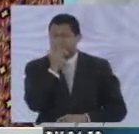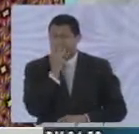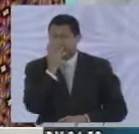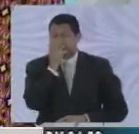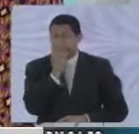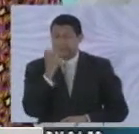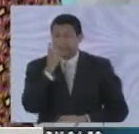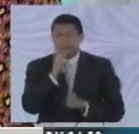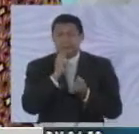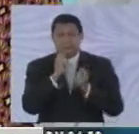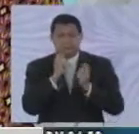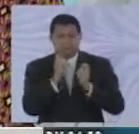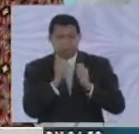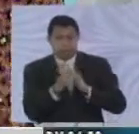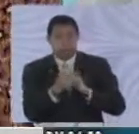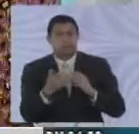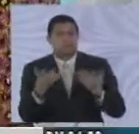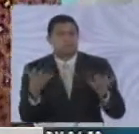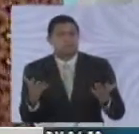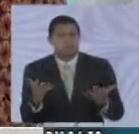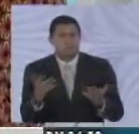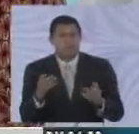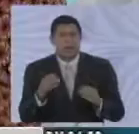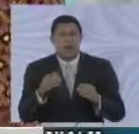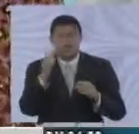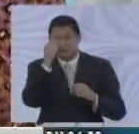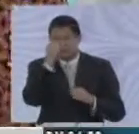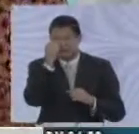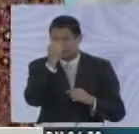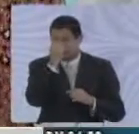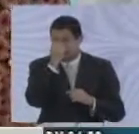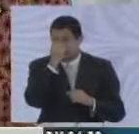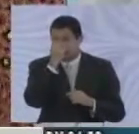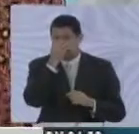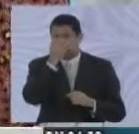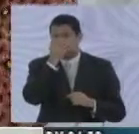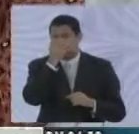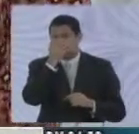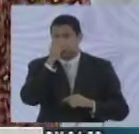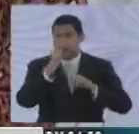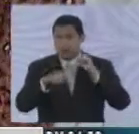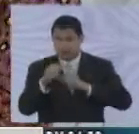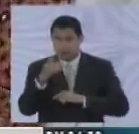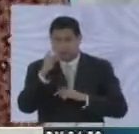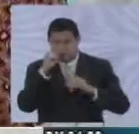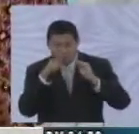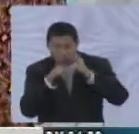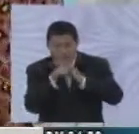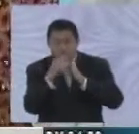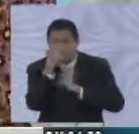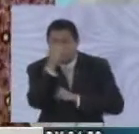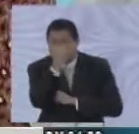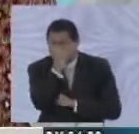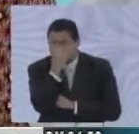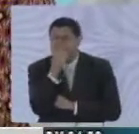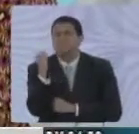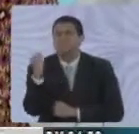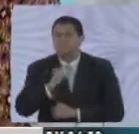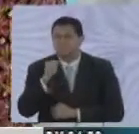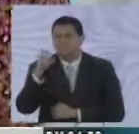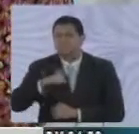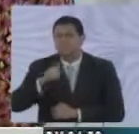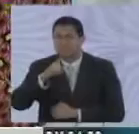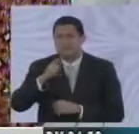causar alteraciones en cuanto al tamaño y al engrosamiento de estructuras que están dentro de la nariz. En ese caso sí hay